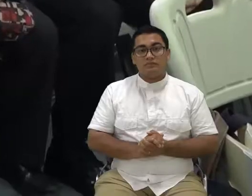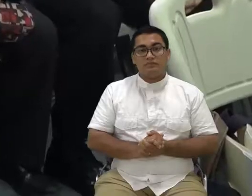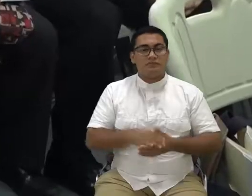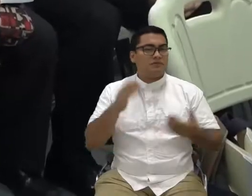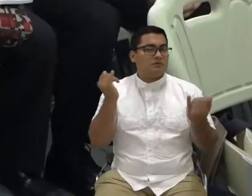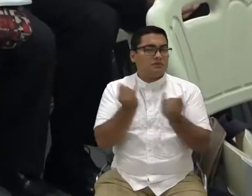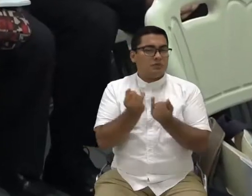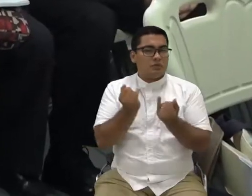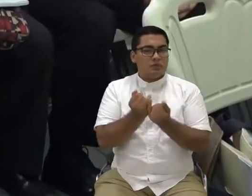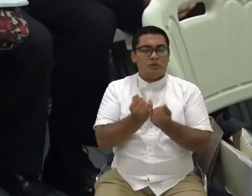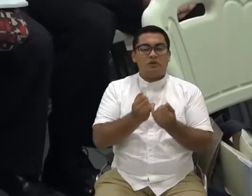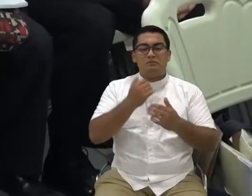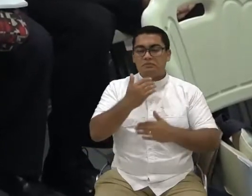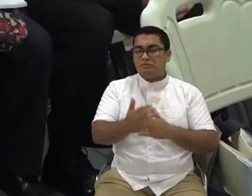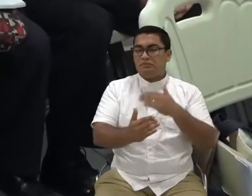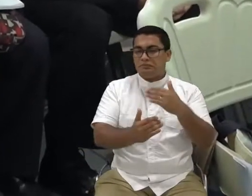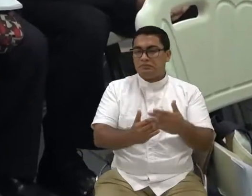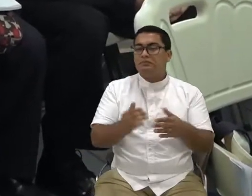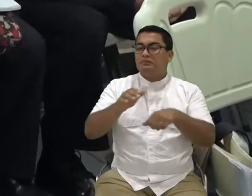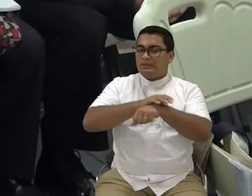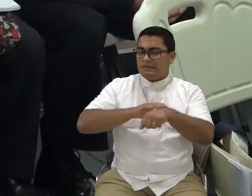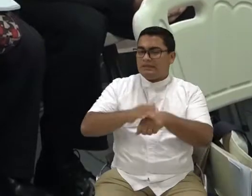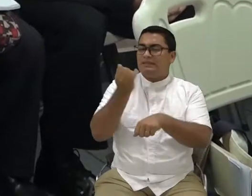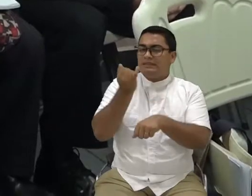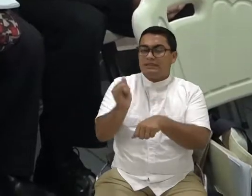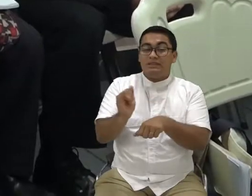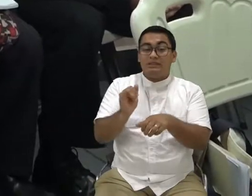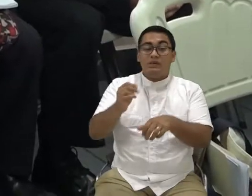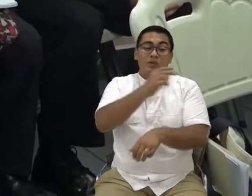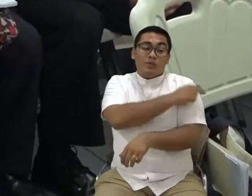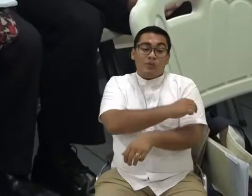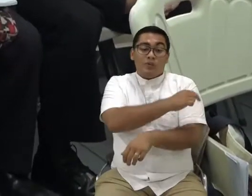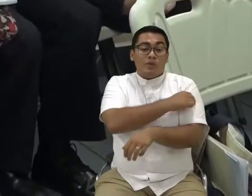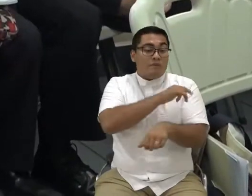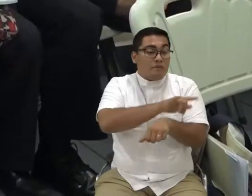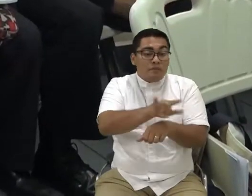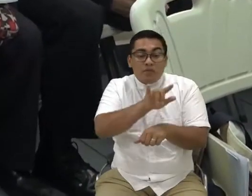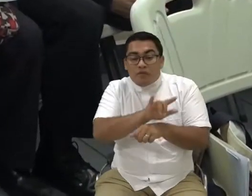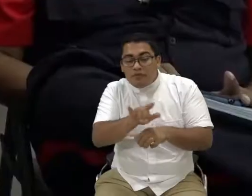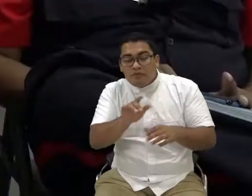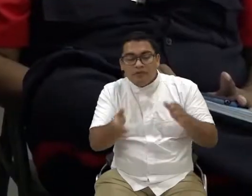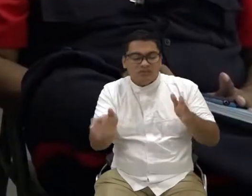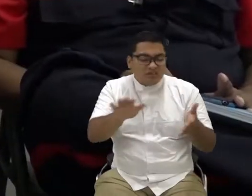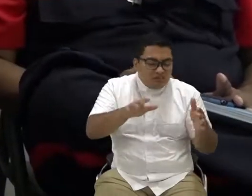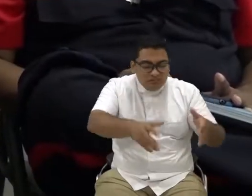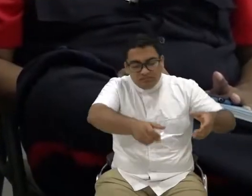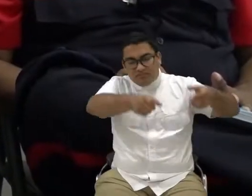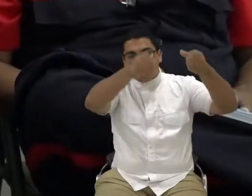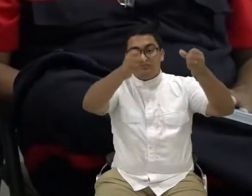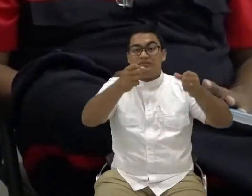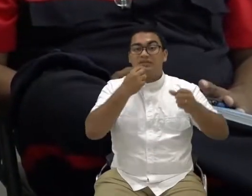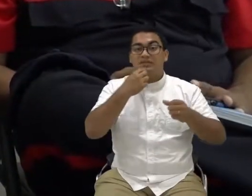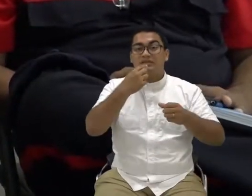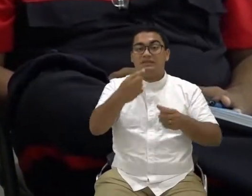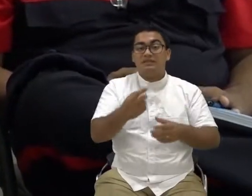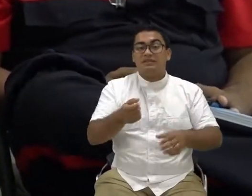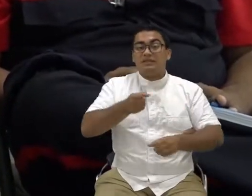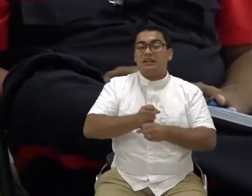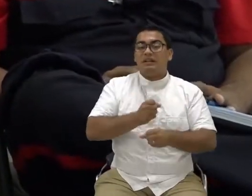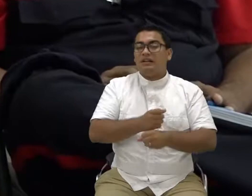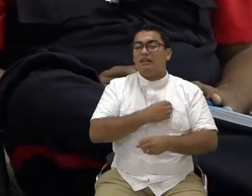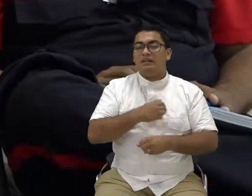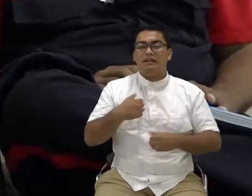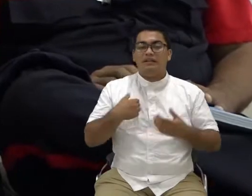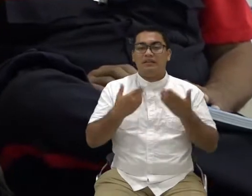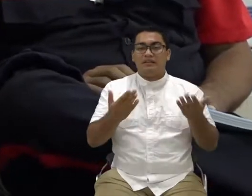Como parte del proceso de acreditación de la Unidad de Búsqueda y Rescate por el Grupo Asesor Internacional de Operaciones de Búsqueda y Rescate, se trabaja